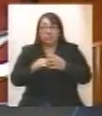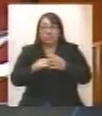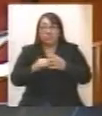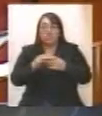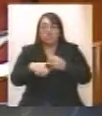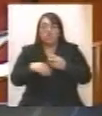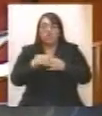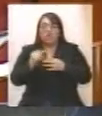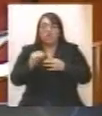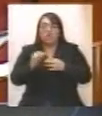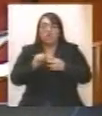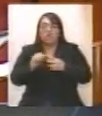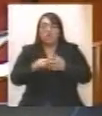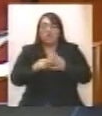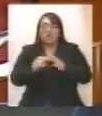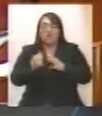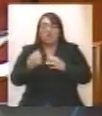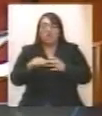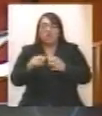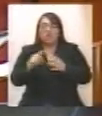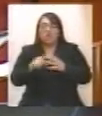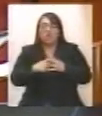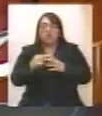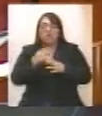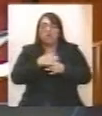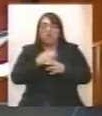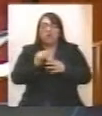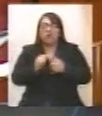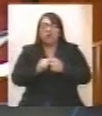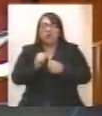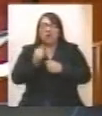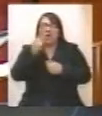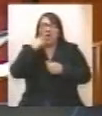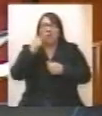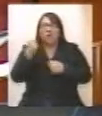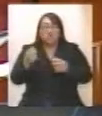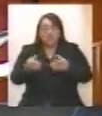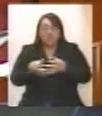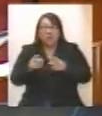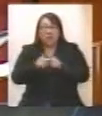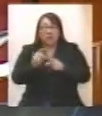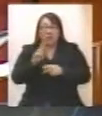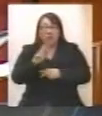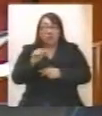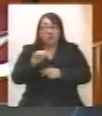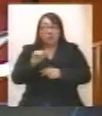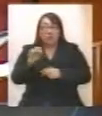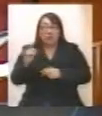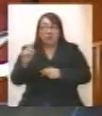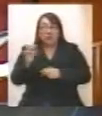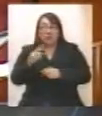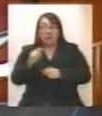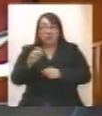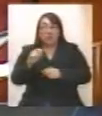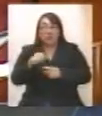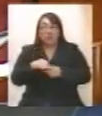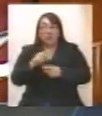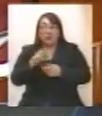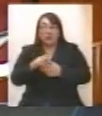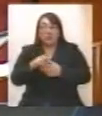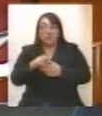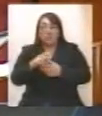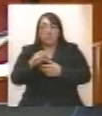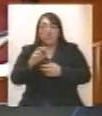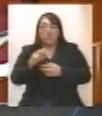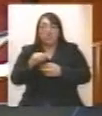nuevos soles, se aplicará inicialmente en los distritos del Agustino y Villa María del Triunfo en Lima, El